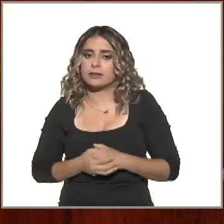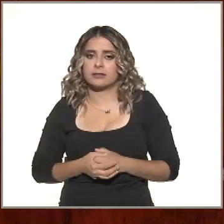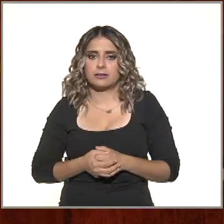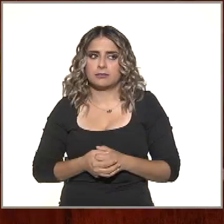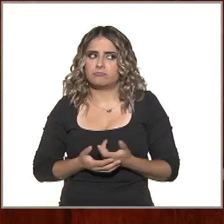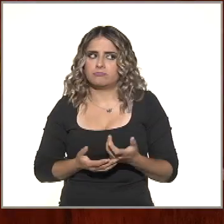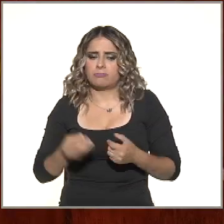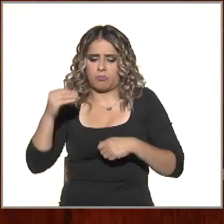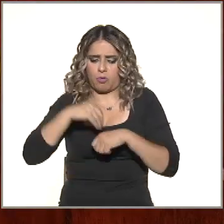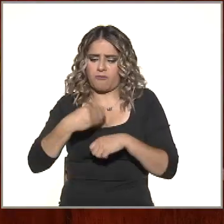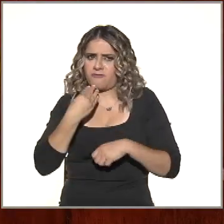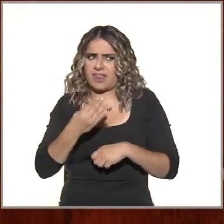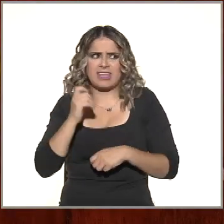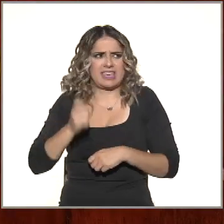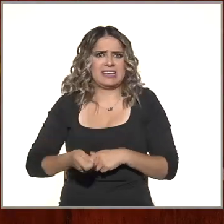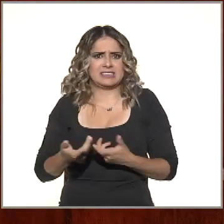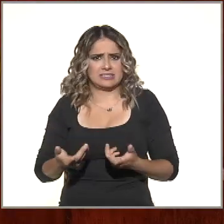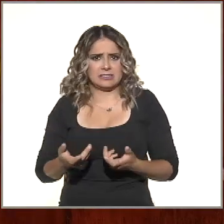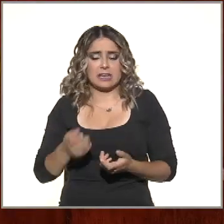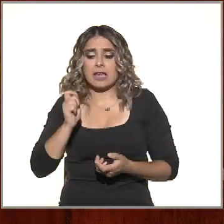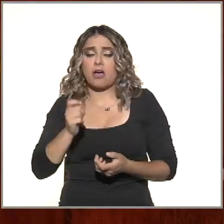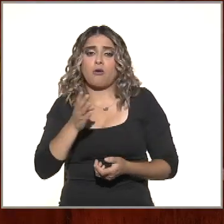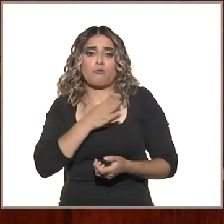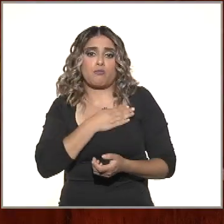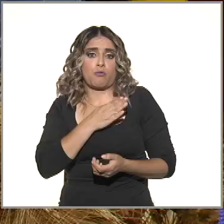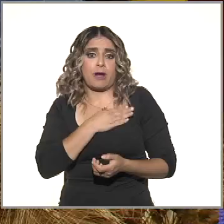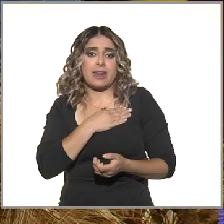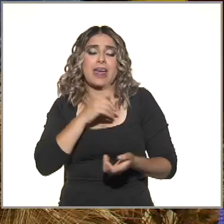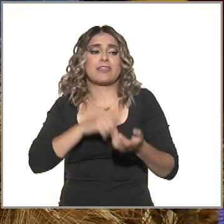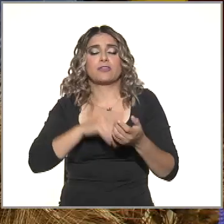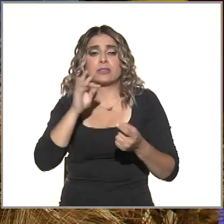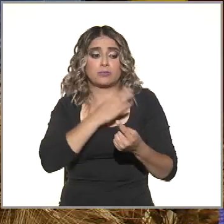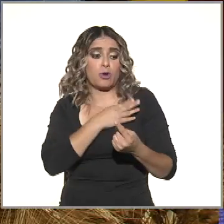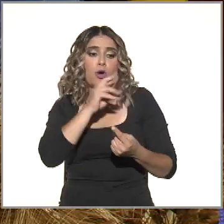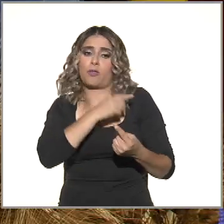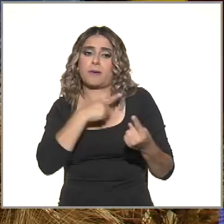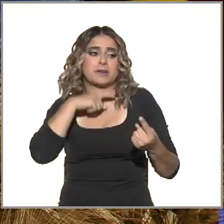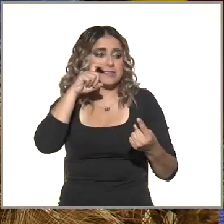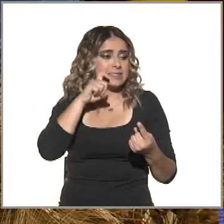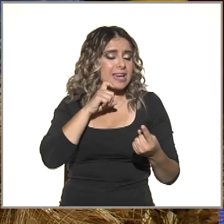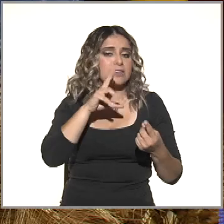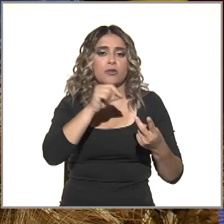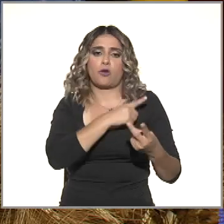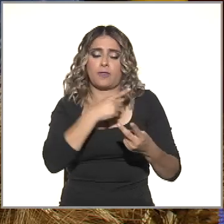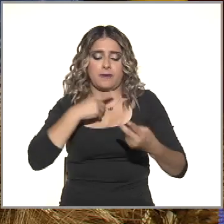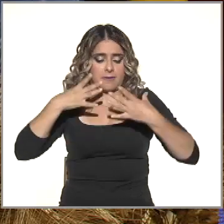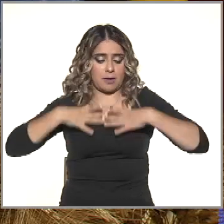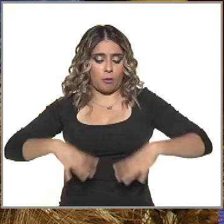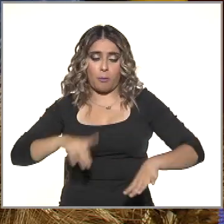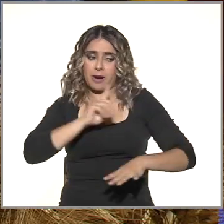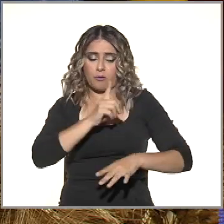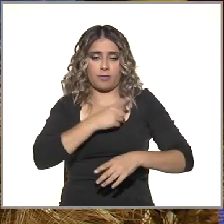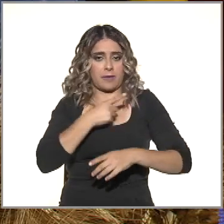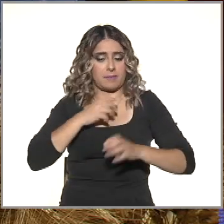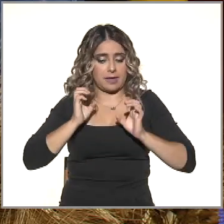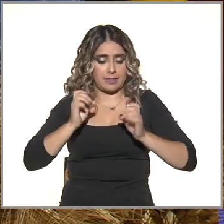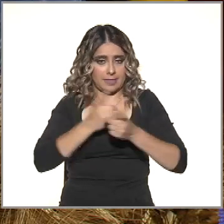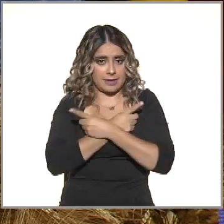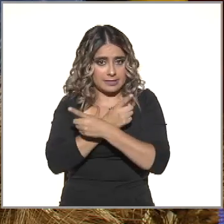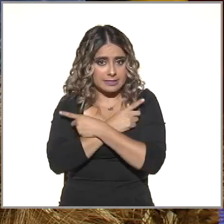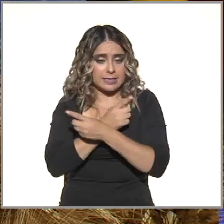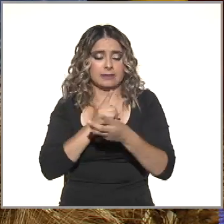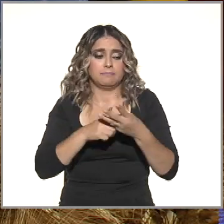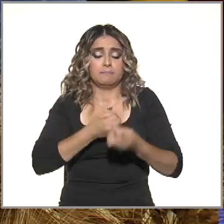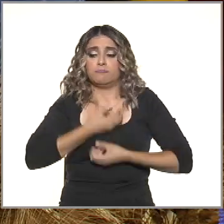¿a qué te refieres con pórtate bien? Sí, ser buena es no tener vida sexual, no disfrutarla, no vestirte de cierta forma, no decir lo que quieres,